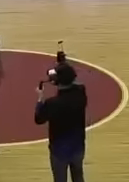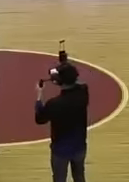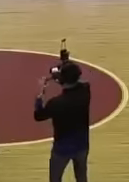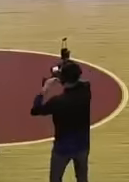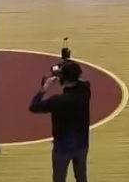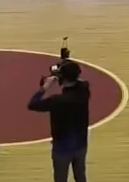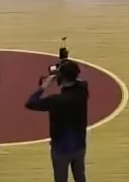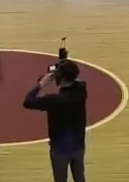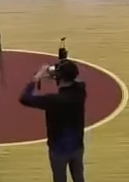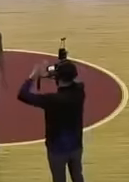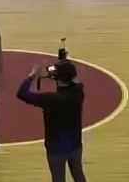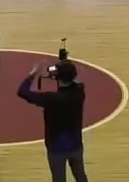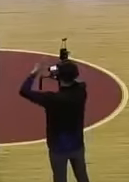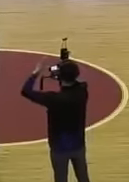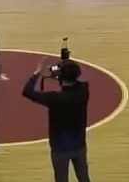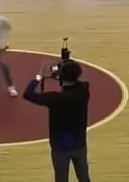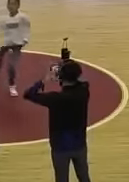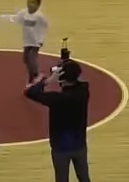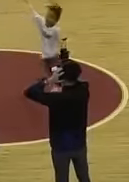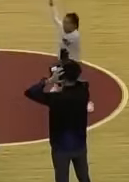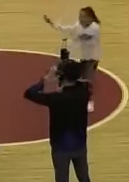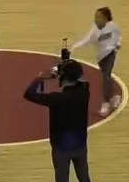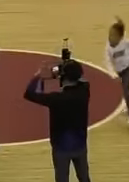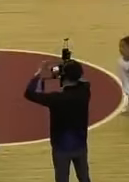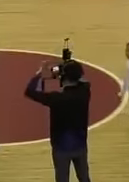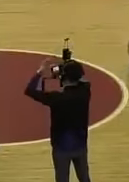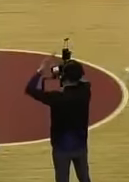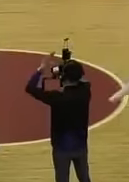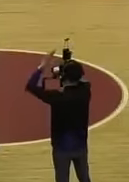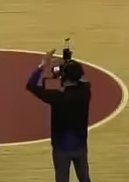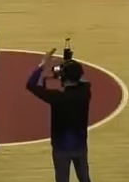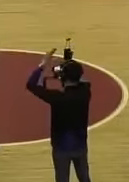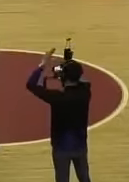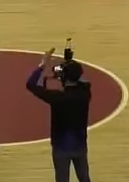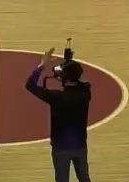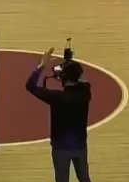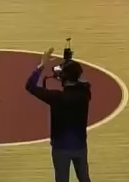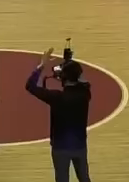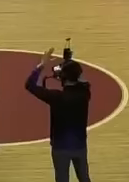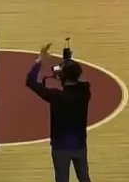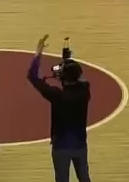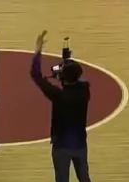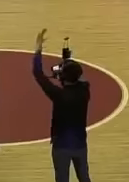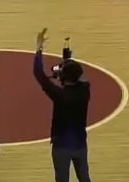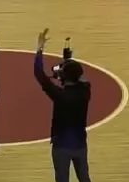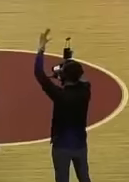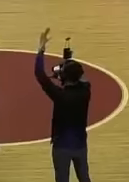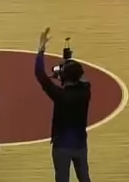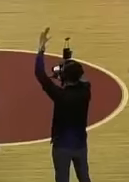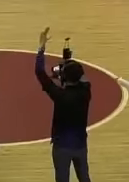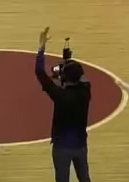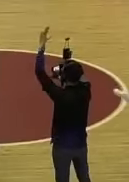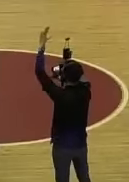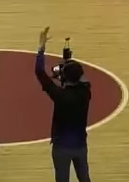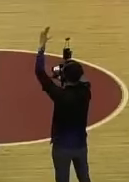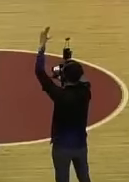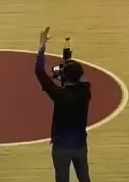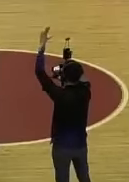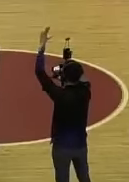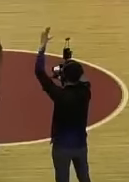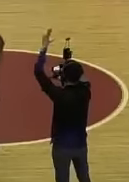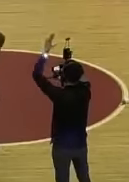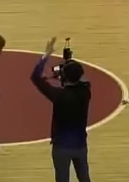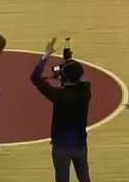temporada, contra todos los pronósticos, vencen al equipo de los guerrilleros de Río Grande y estuvieron a segundos